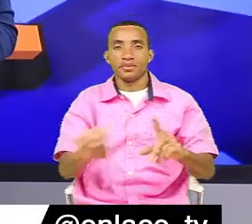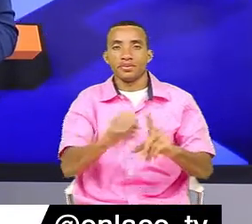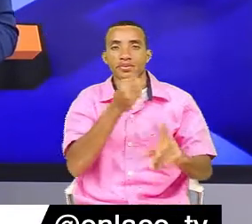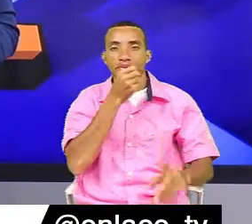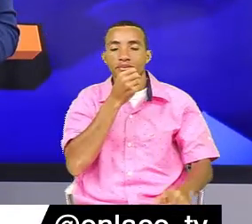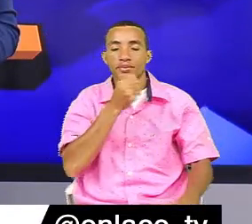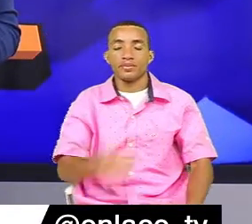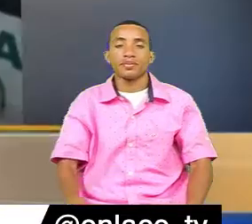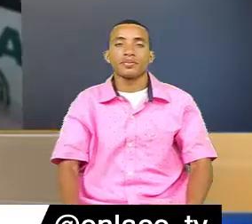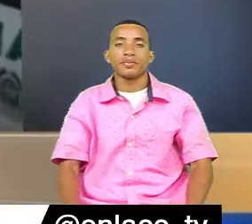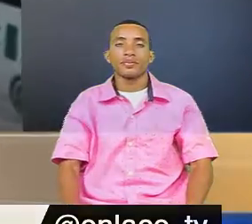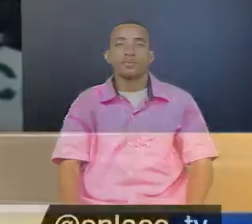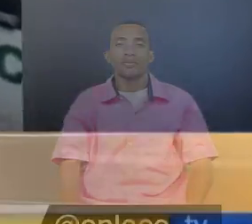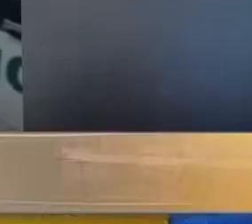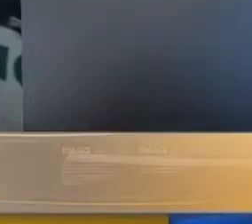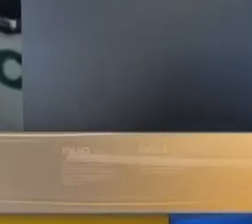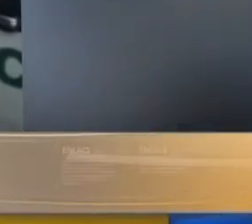Noticias.